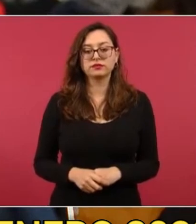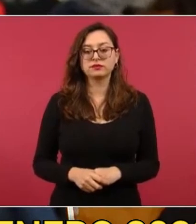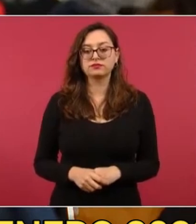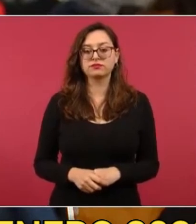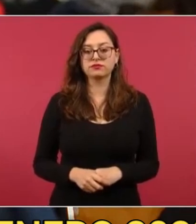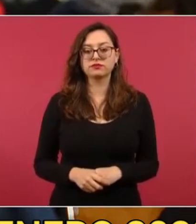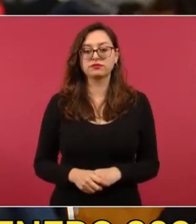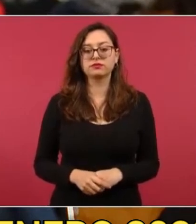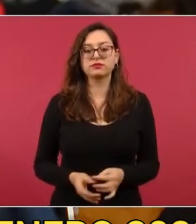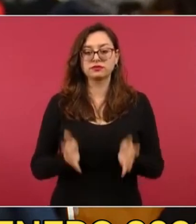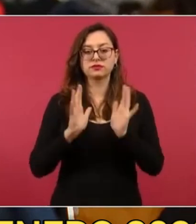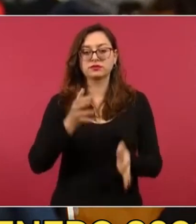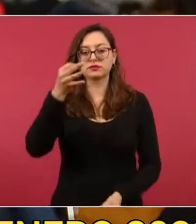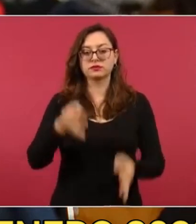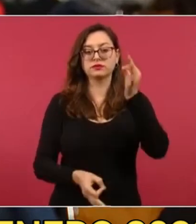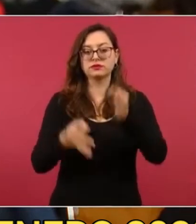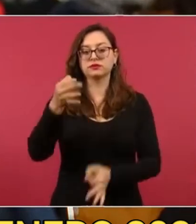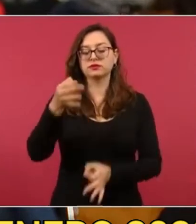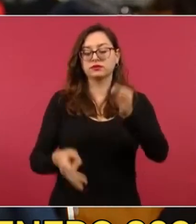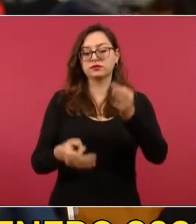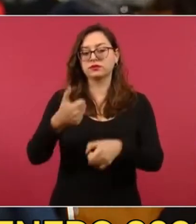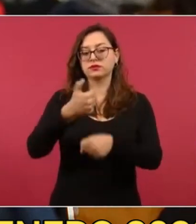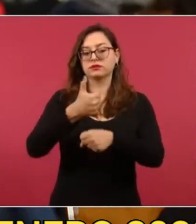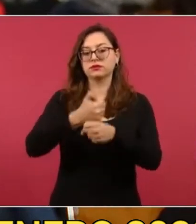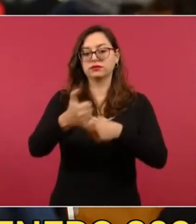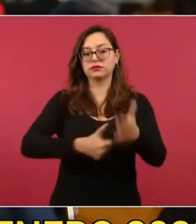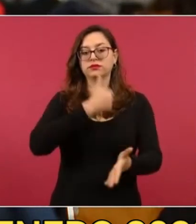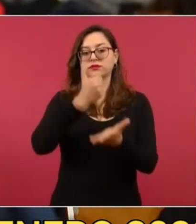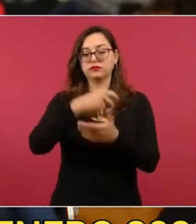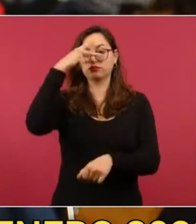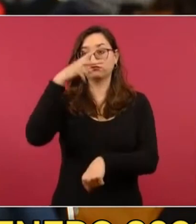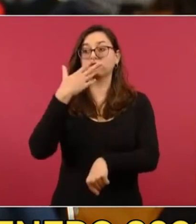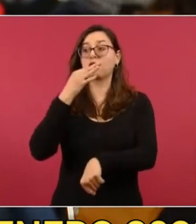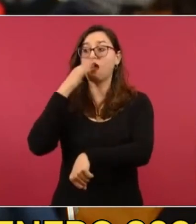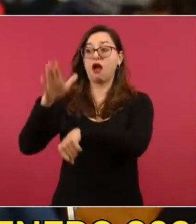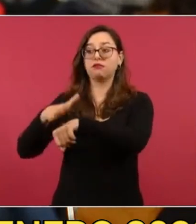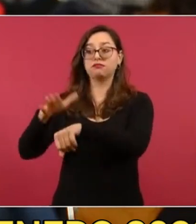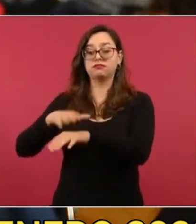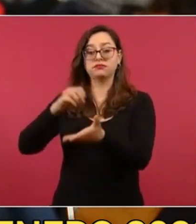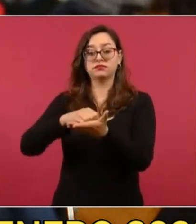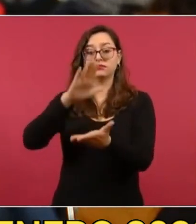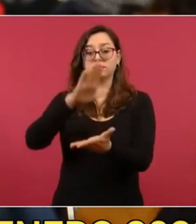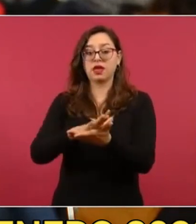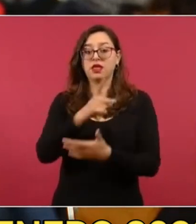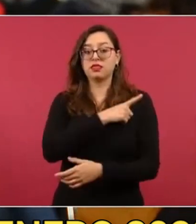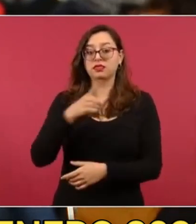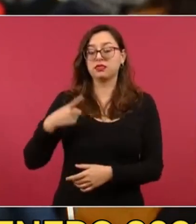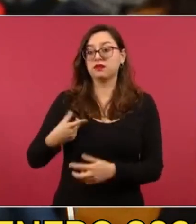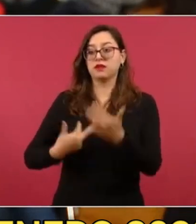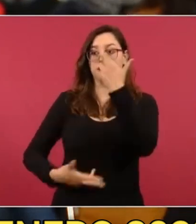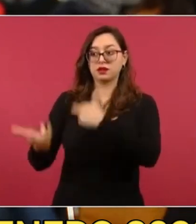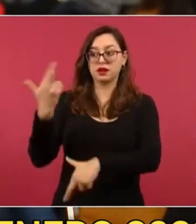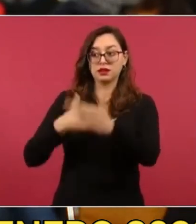el juzgado sexto de la Ciudad de México, donde le indica al exgobernador el regresar a su